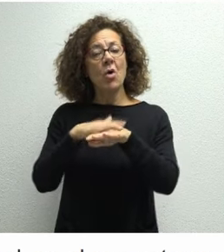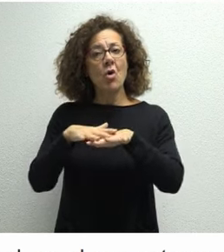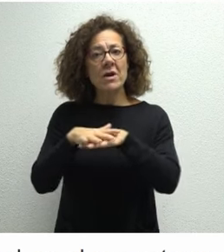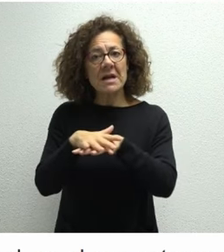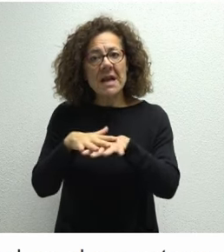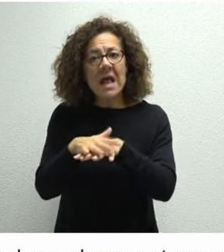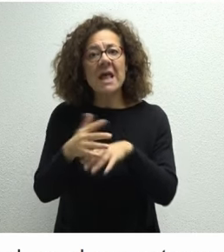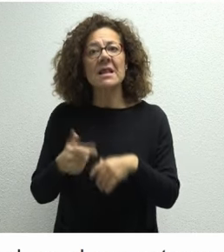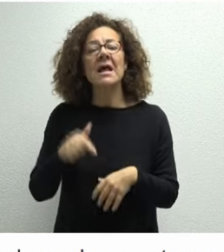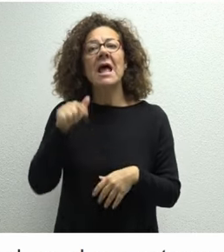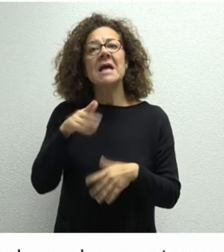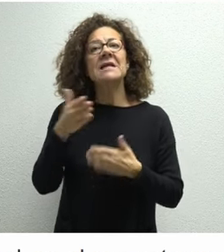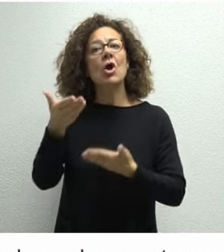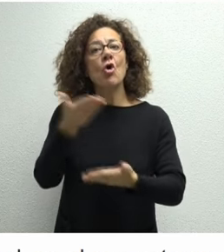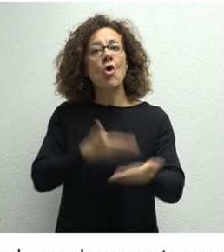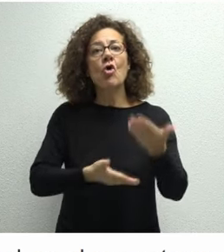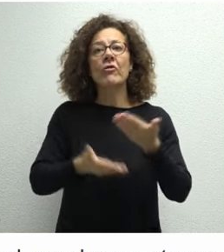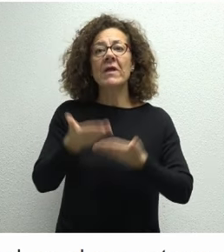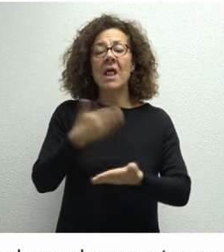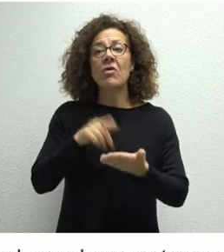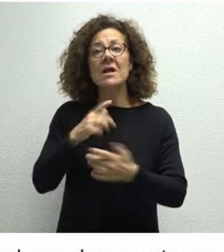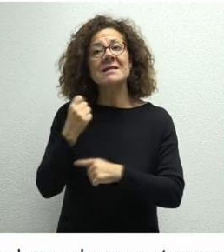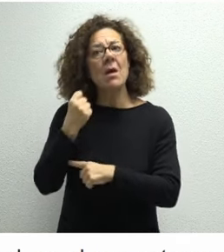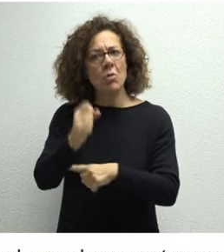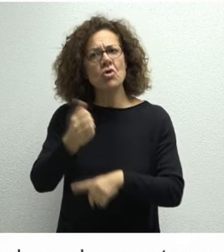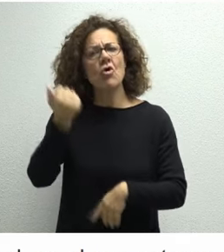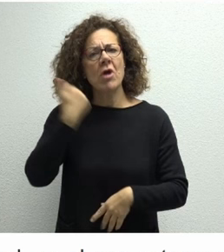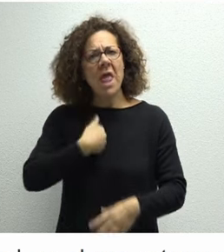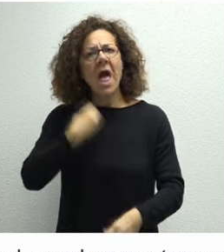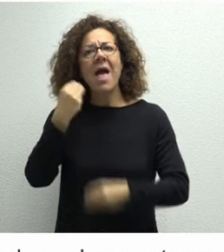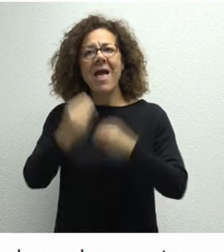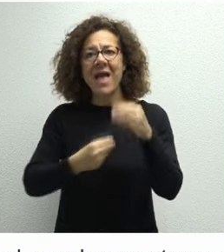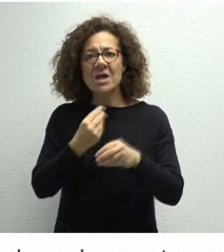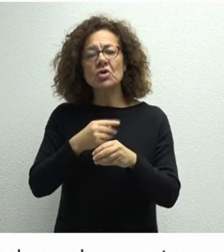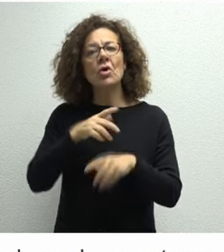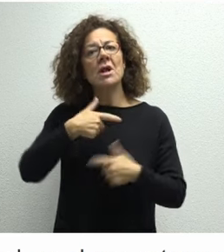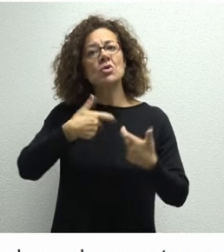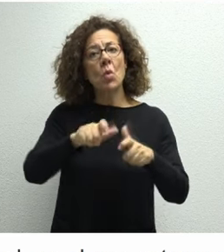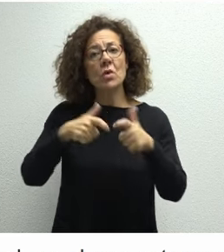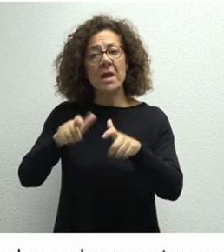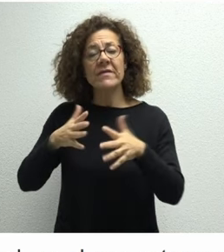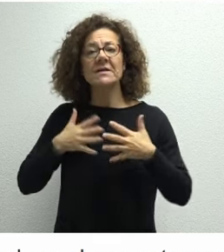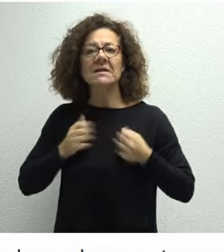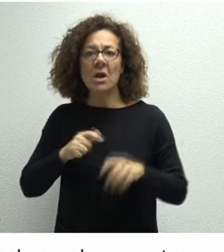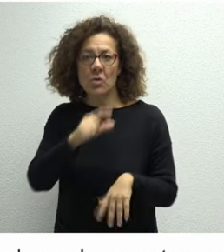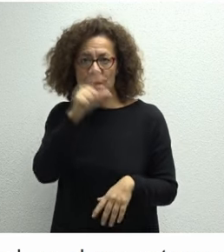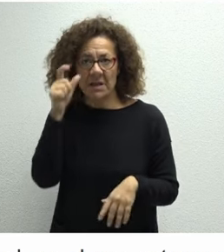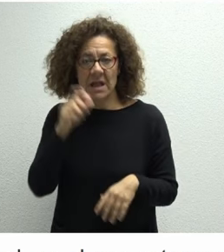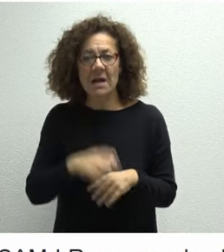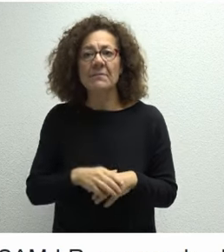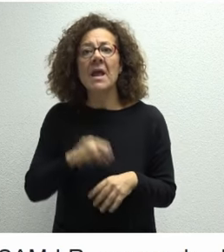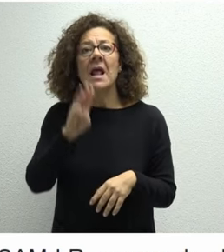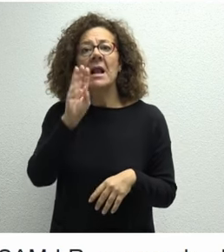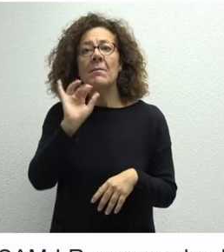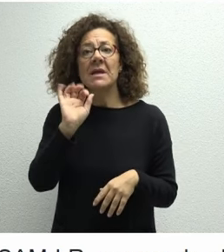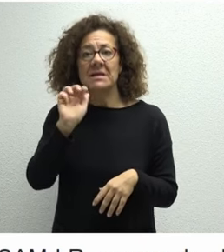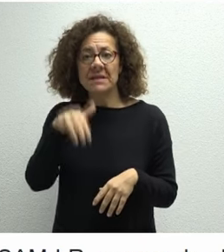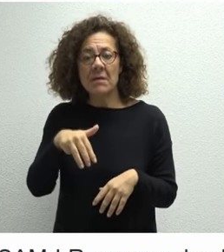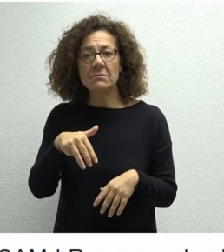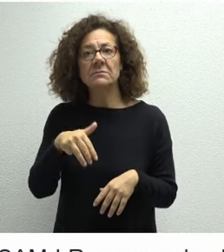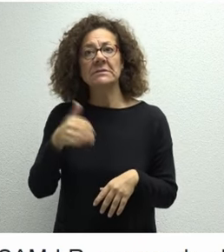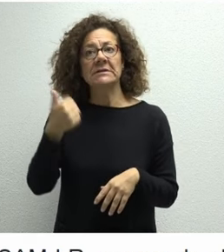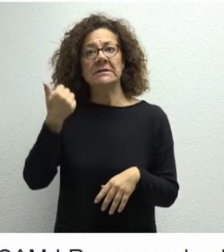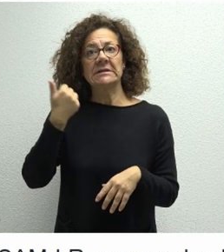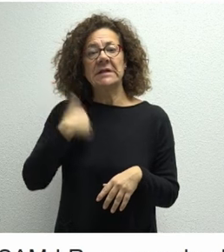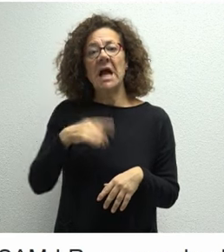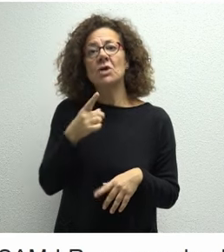ese esa coordinación ese apoyo que ya veníamos haciendo con las unidades de Salud Mental el pisam ha pasado